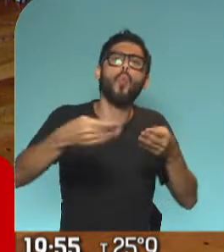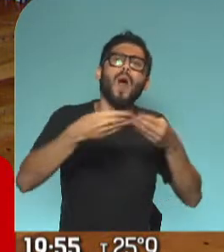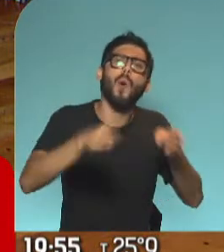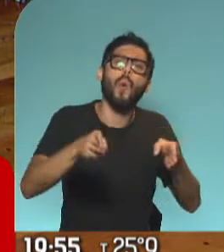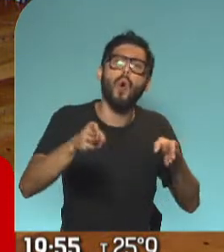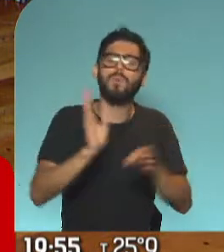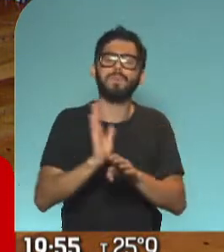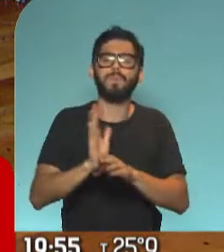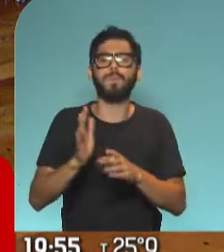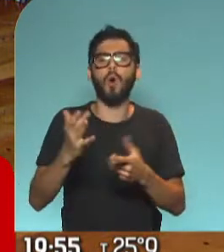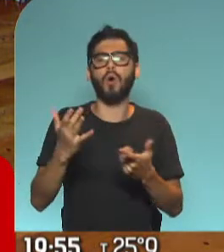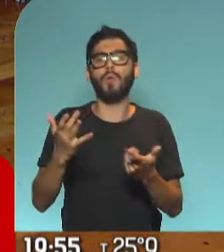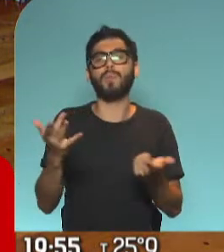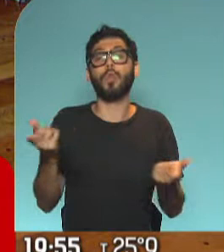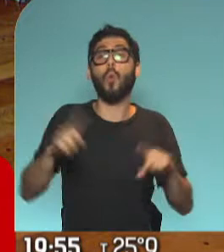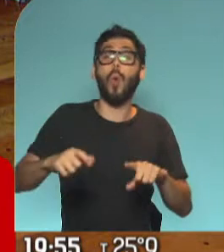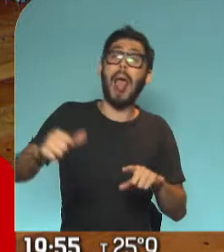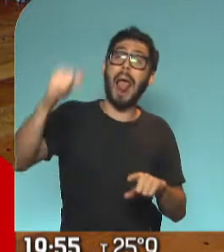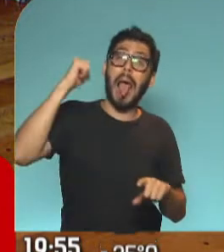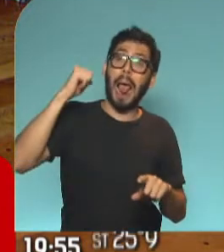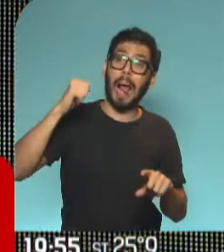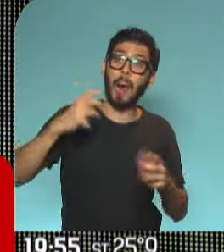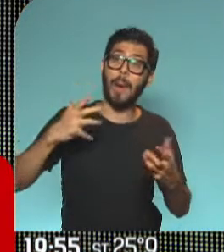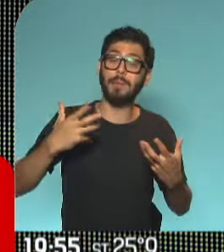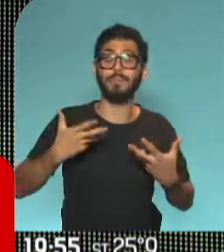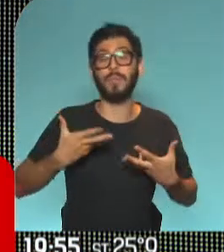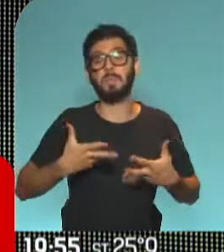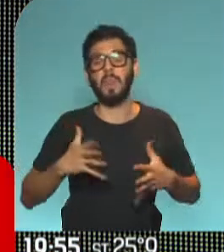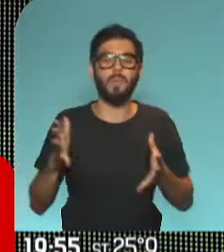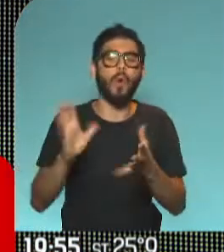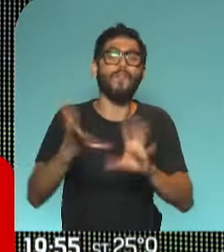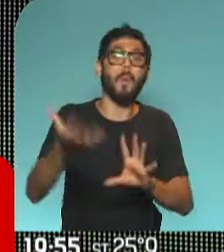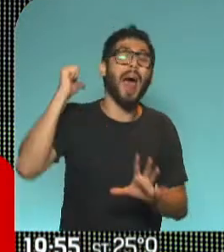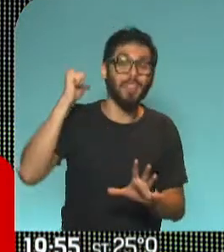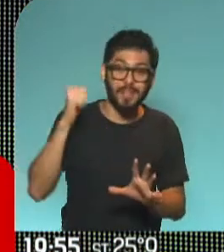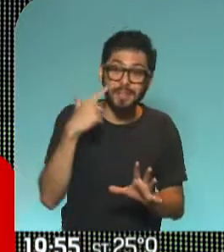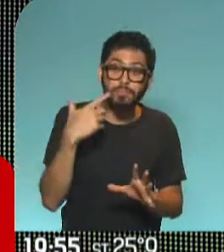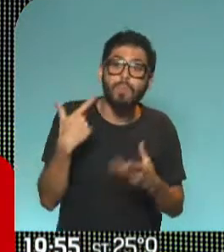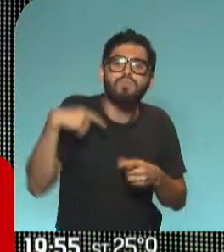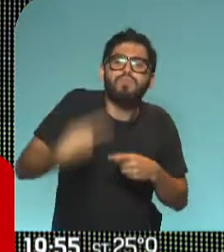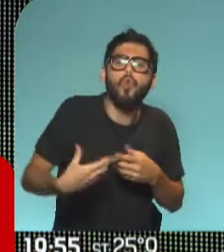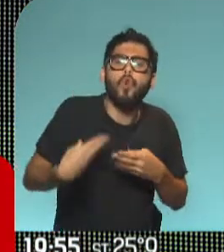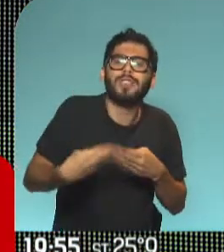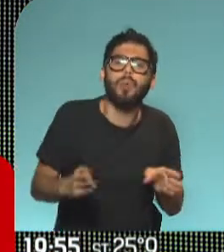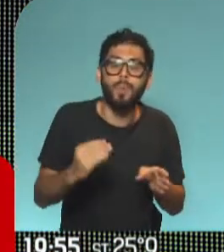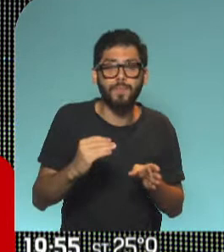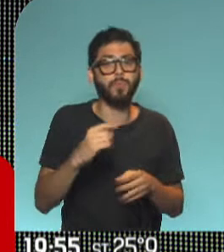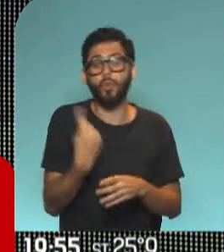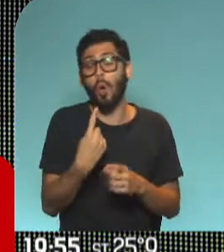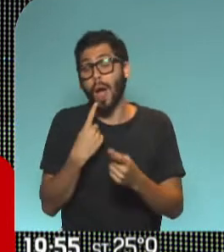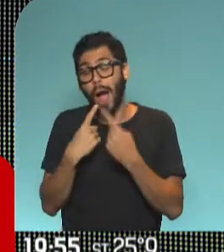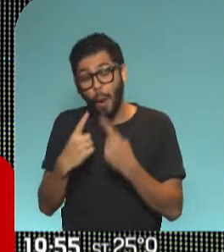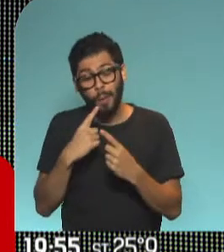para volver a esa... No, digo, a lo que tuvimos. Nosotros charlábamos los otros días con intendentes de partidos